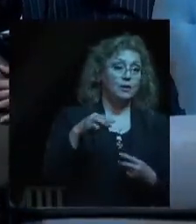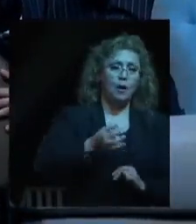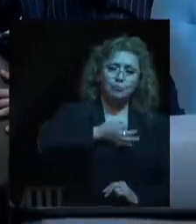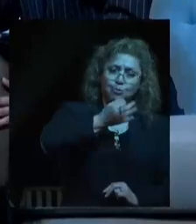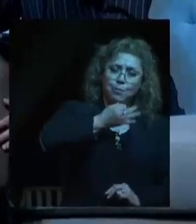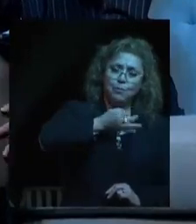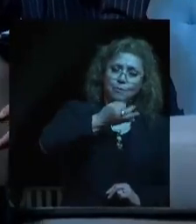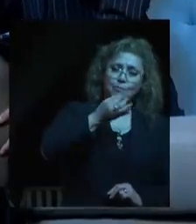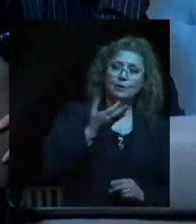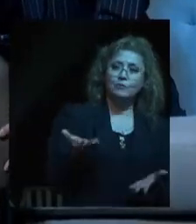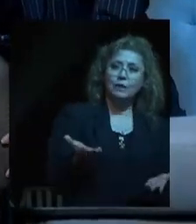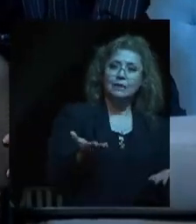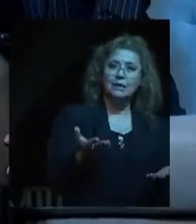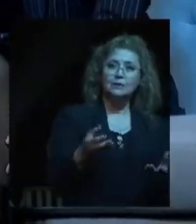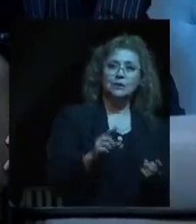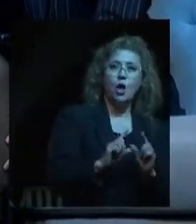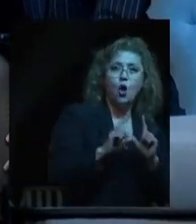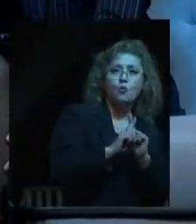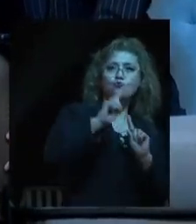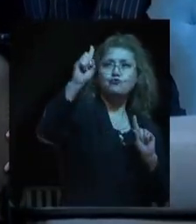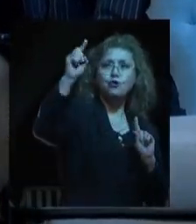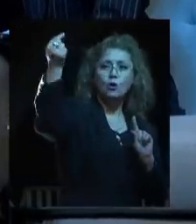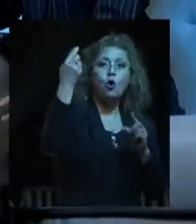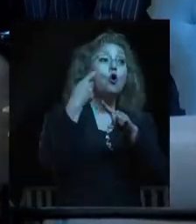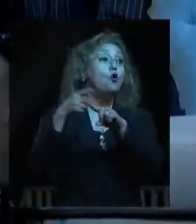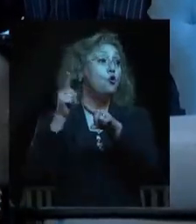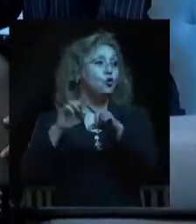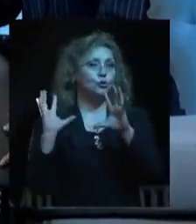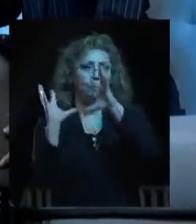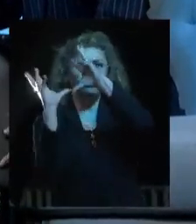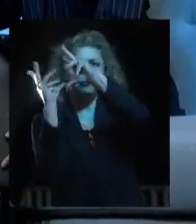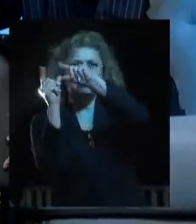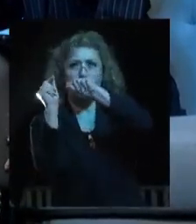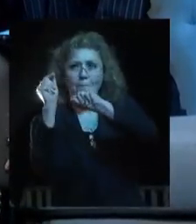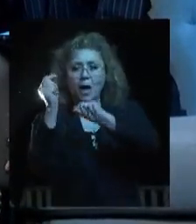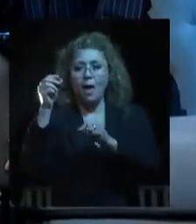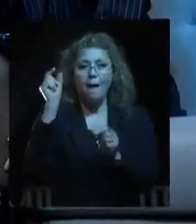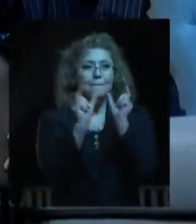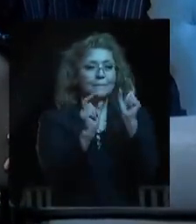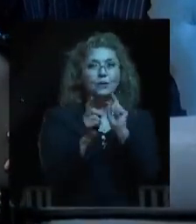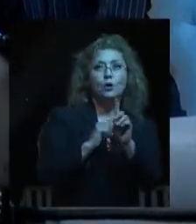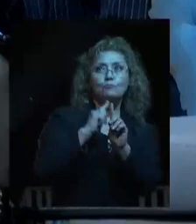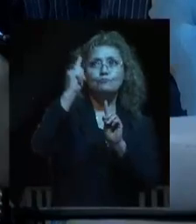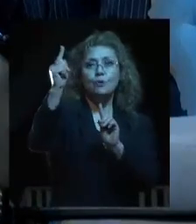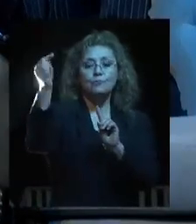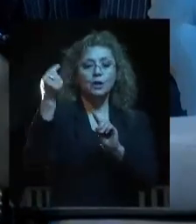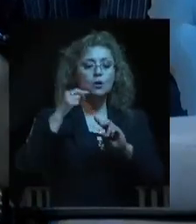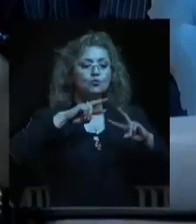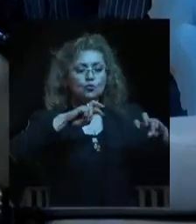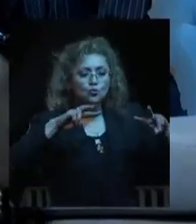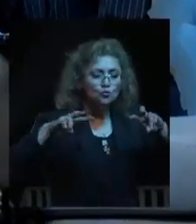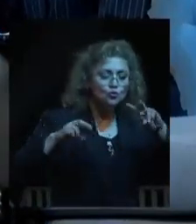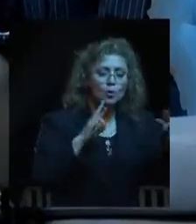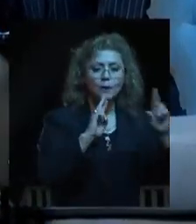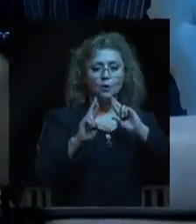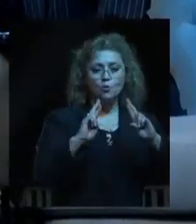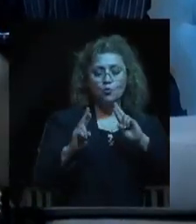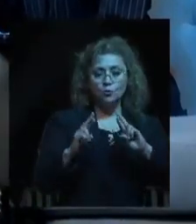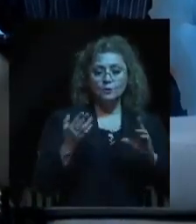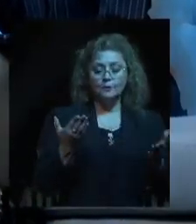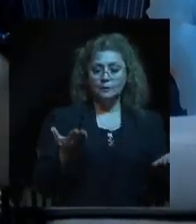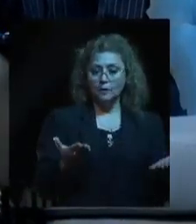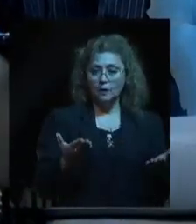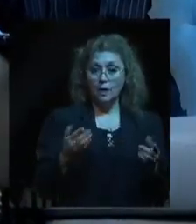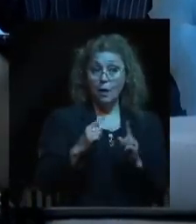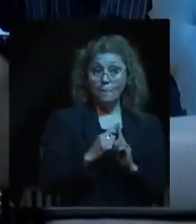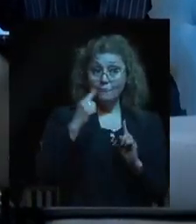mucho acerca de la colonización en otros países, en otros planetas, y también la explotación de recursos